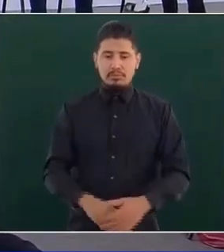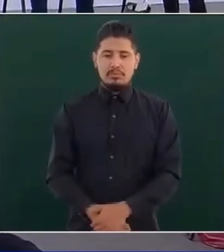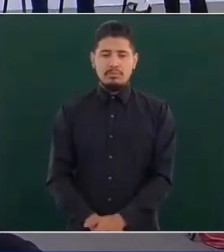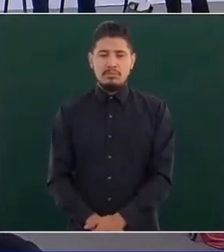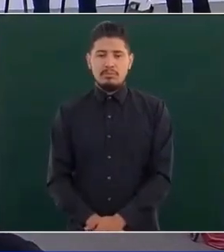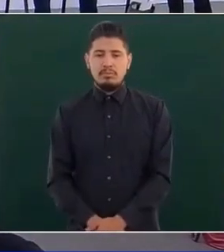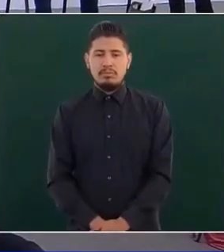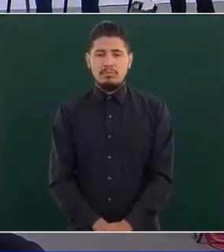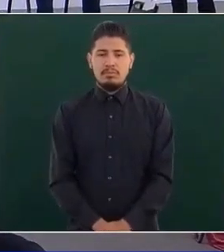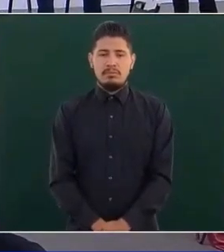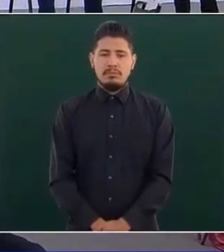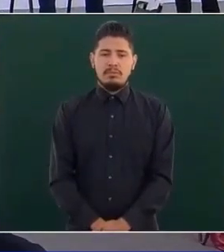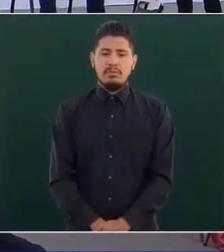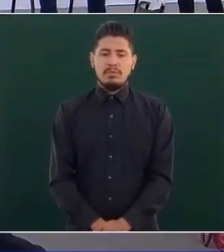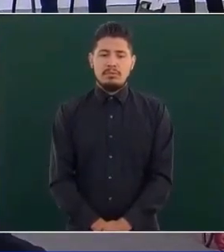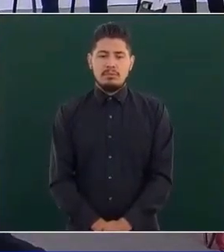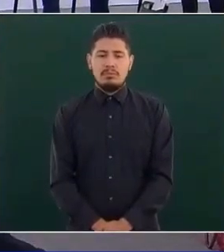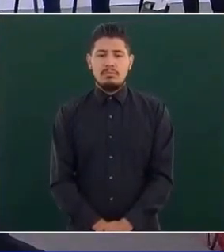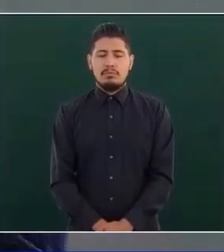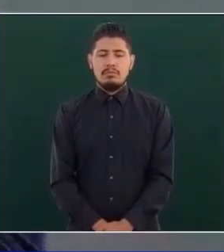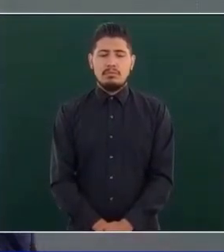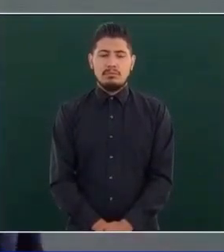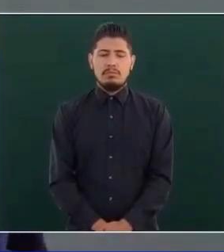Lo mismo cuando la Corte nos